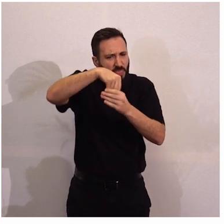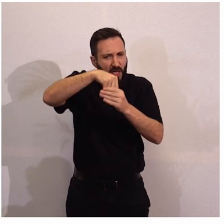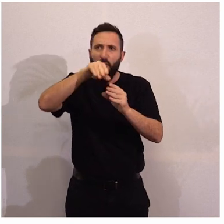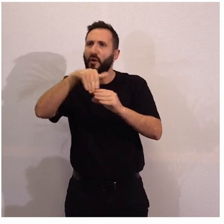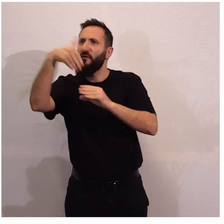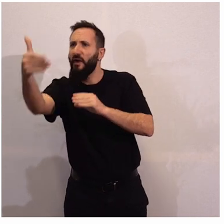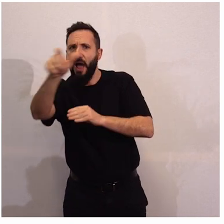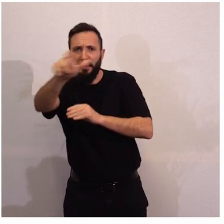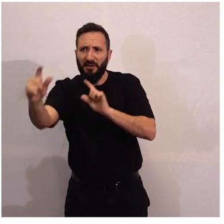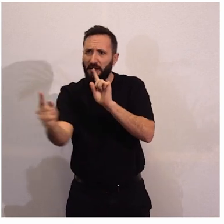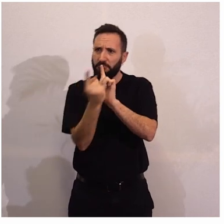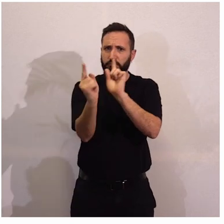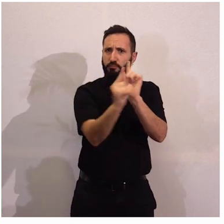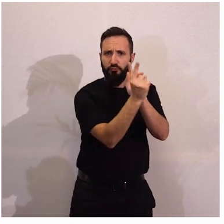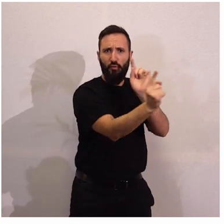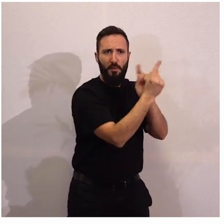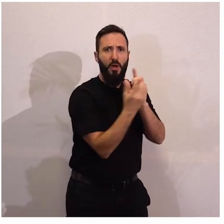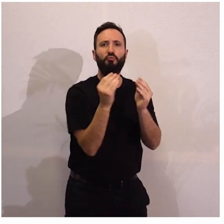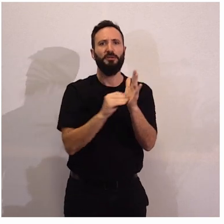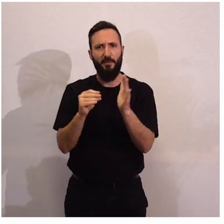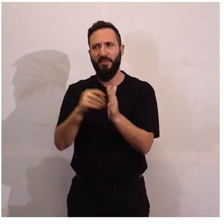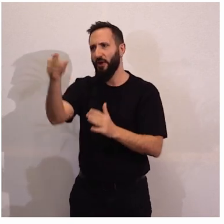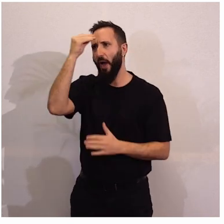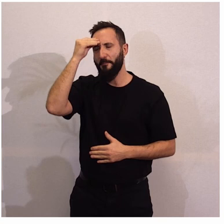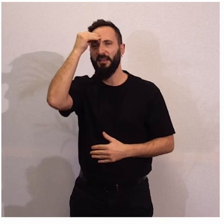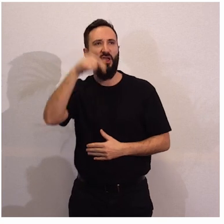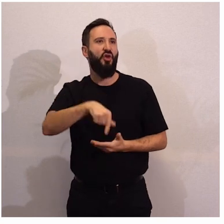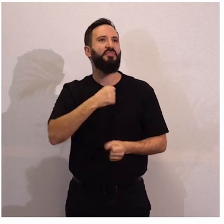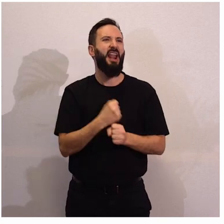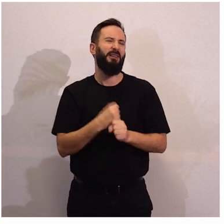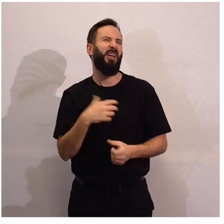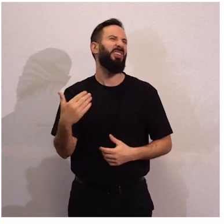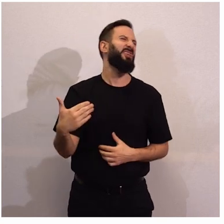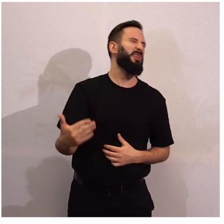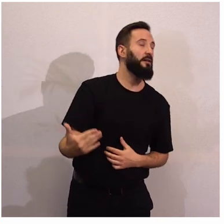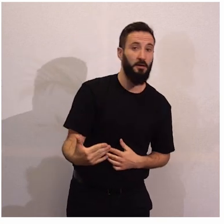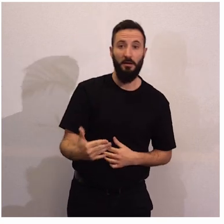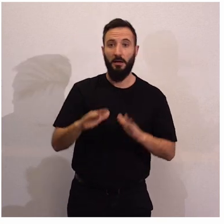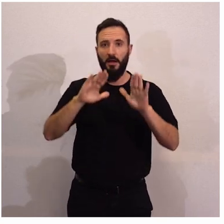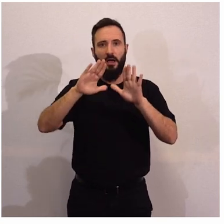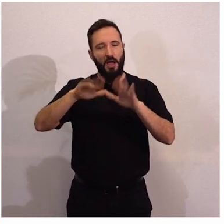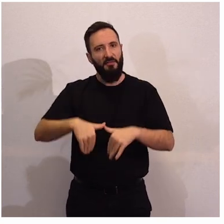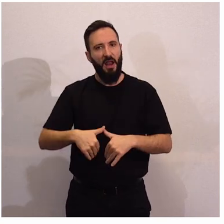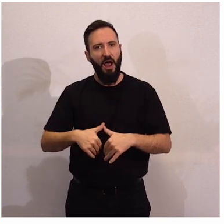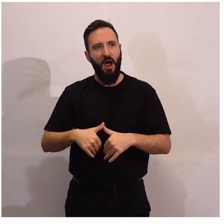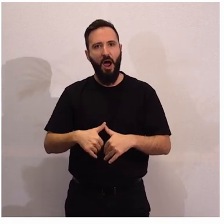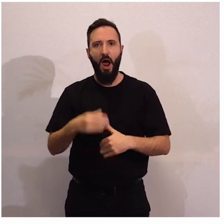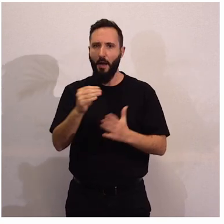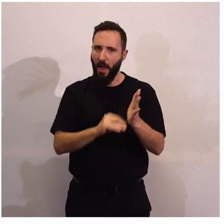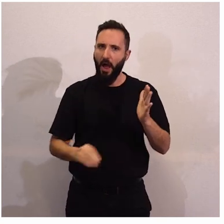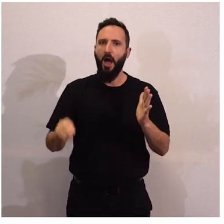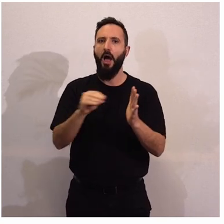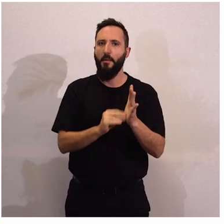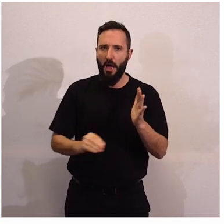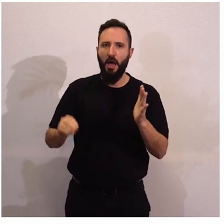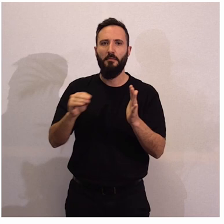que me encuentre, que muchas veces nos ponen en duda. Ya sabéis que muchas veces y en muchas ocasiones,